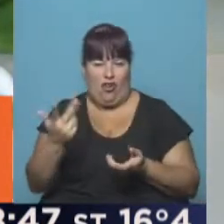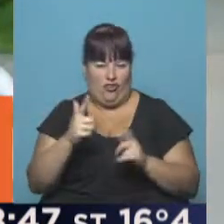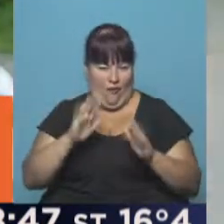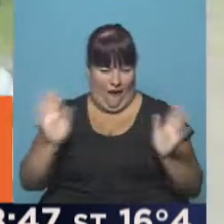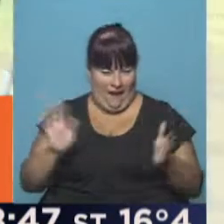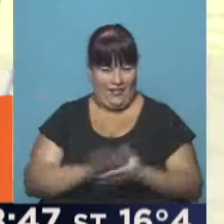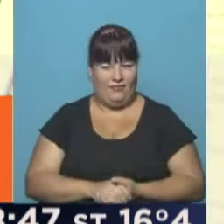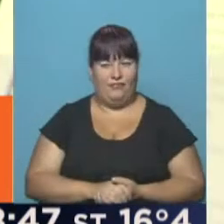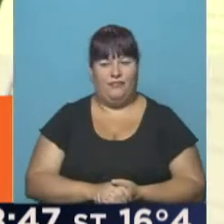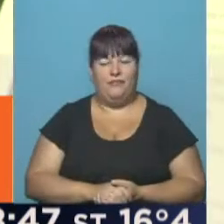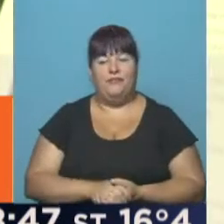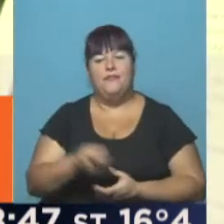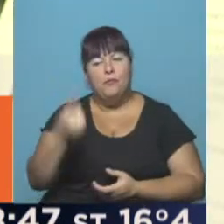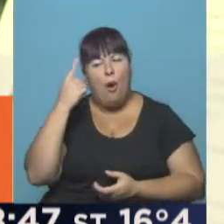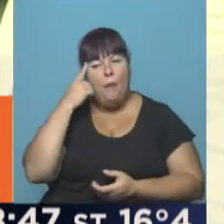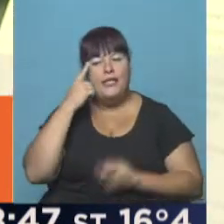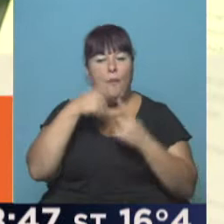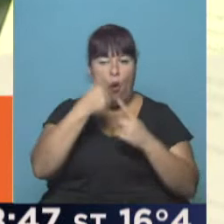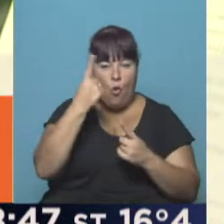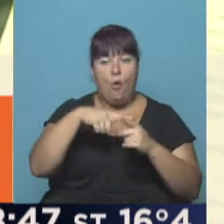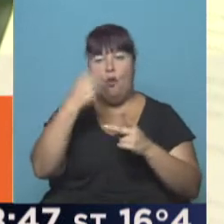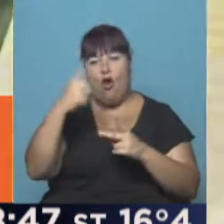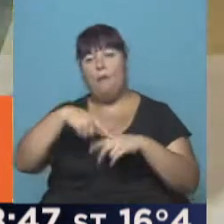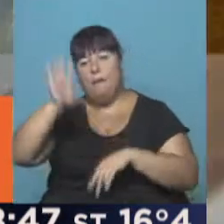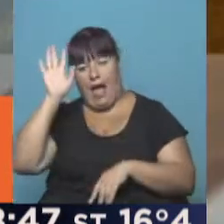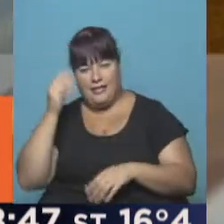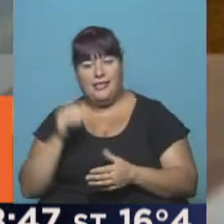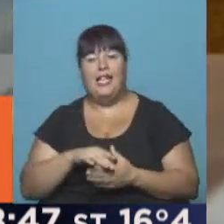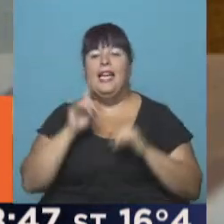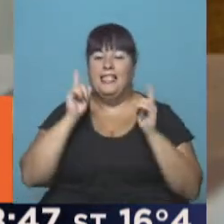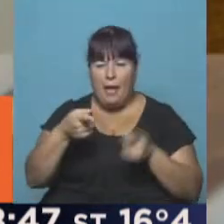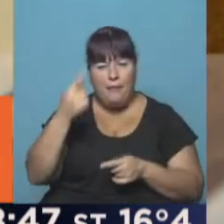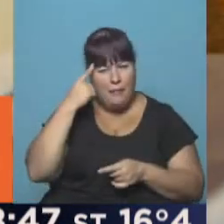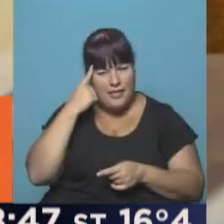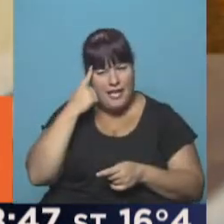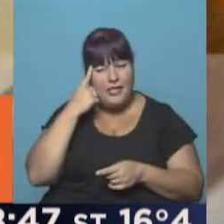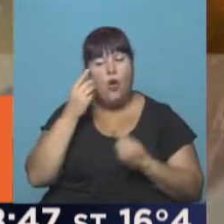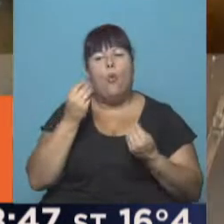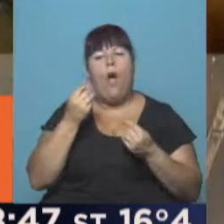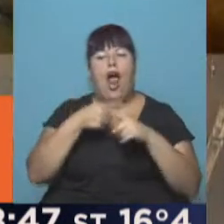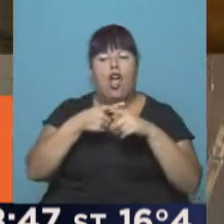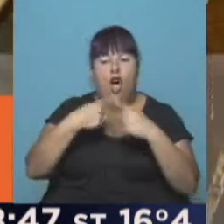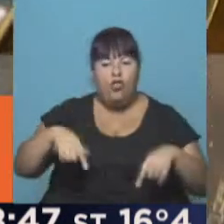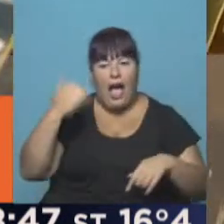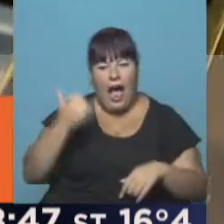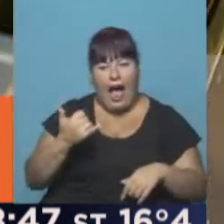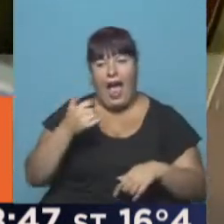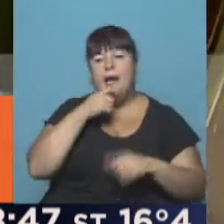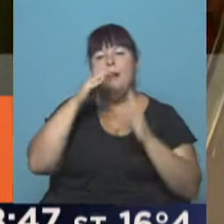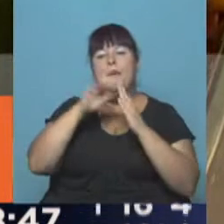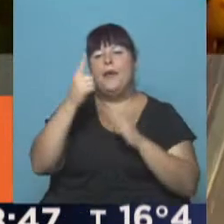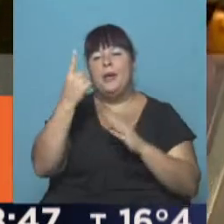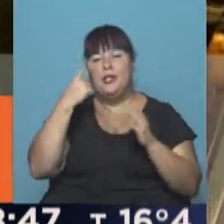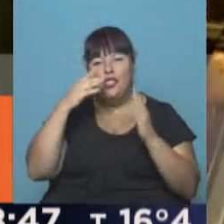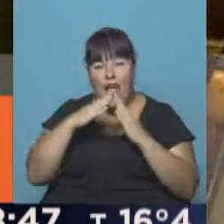hijos. ¿Pensaste para uno, para dos o para más? ¿También pensaste en qué utensilios tiene alguien que vive solo